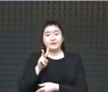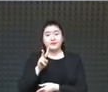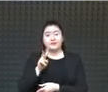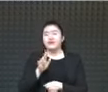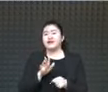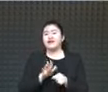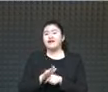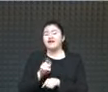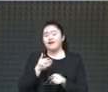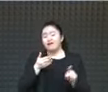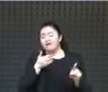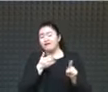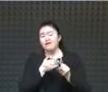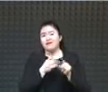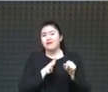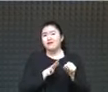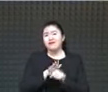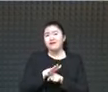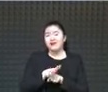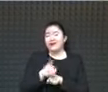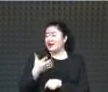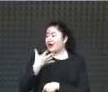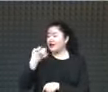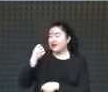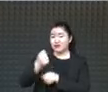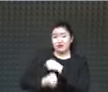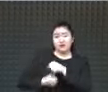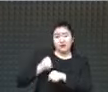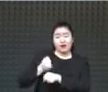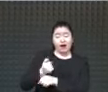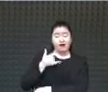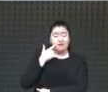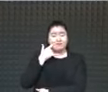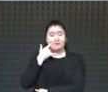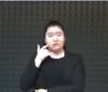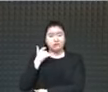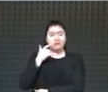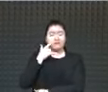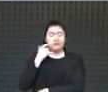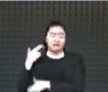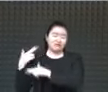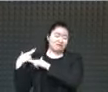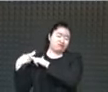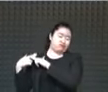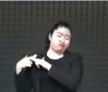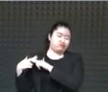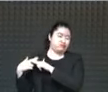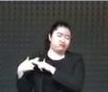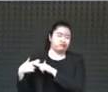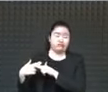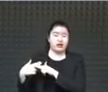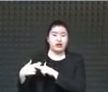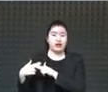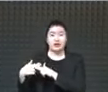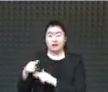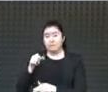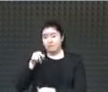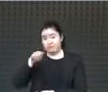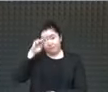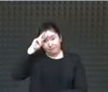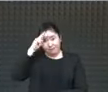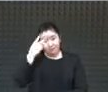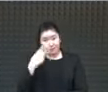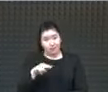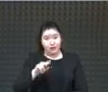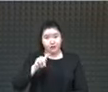los 500 años de resistencia o los 500 años de la caída de México Tenochtitlan. Nosotros